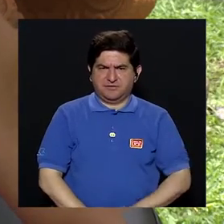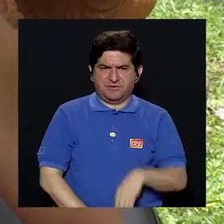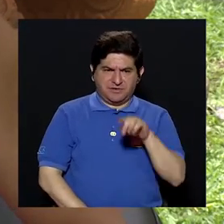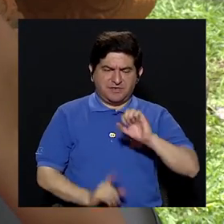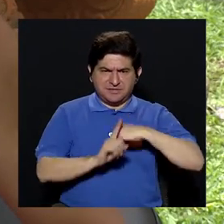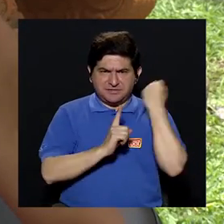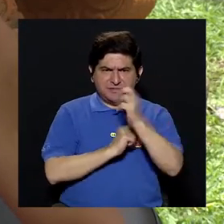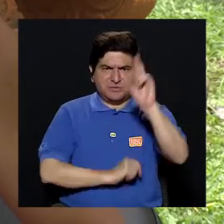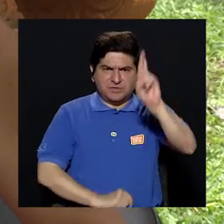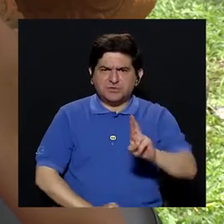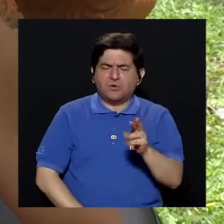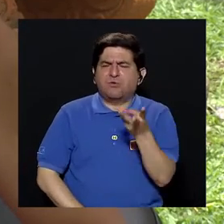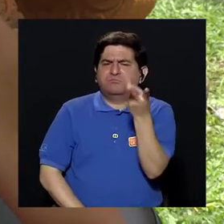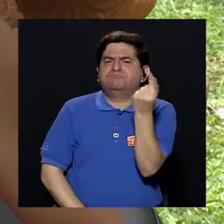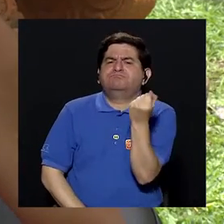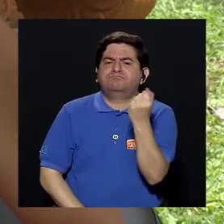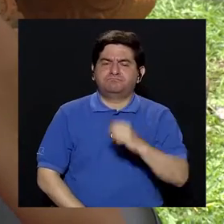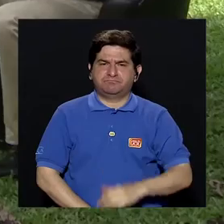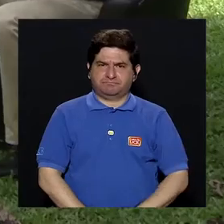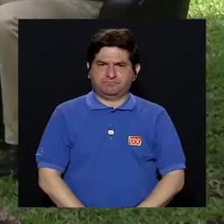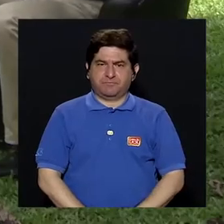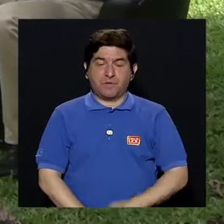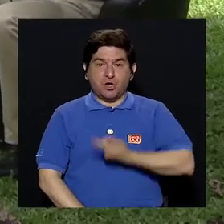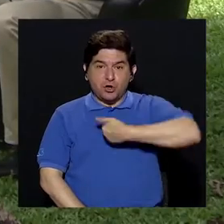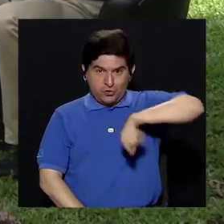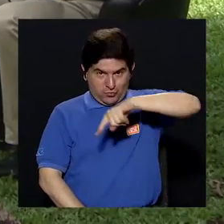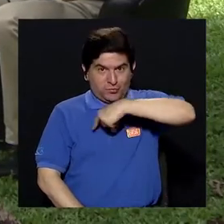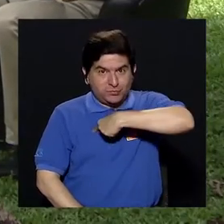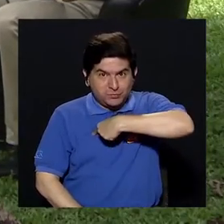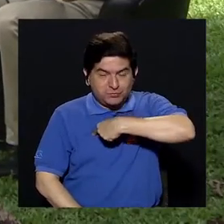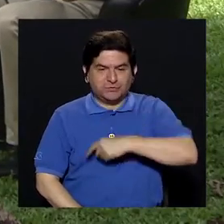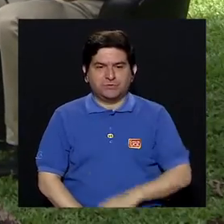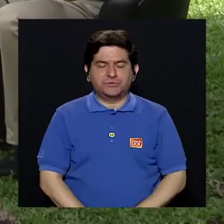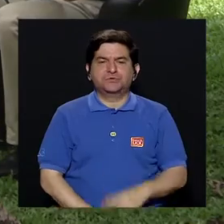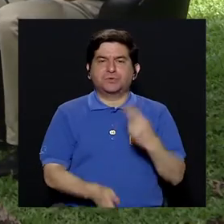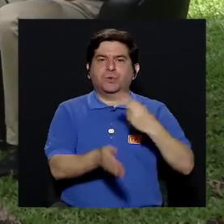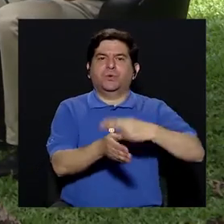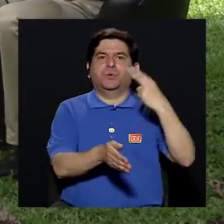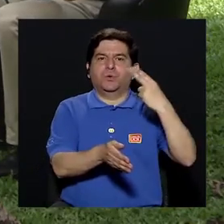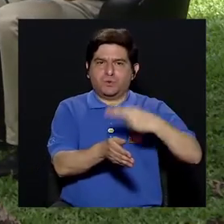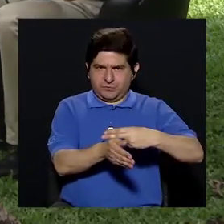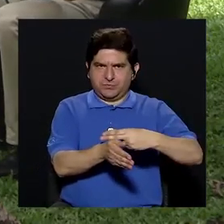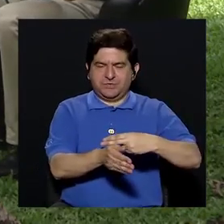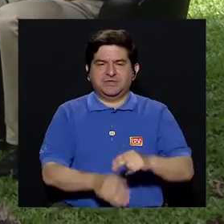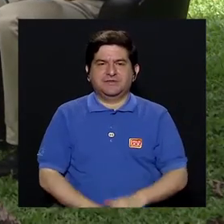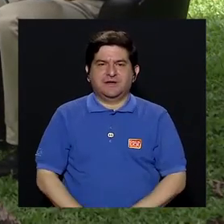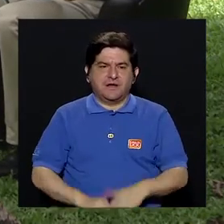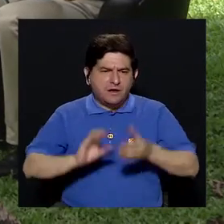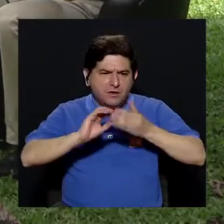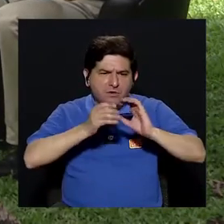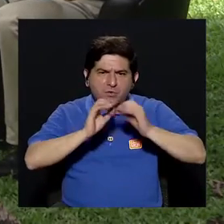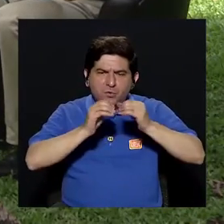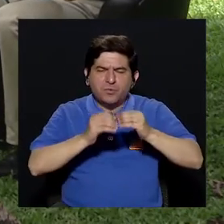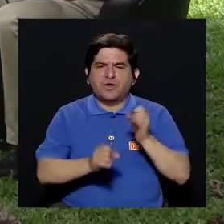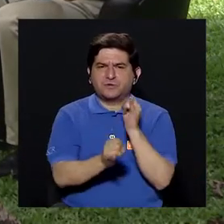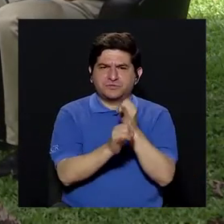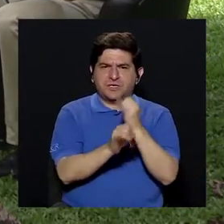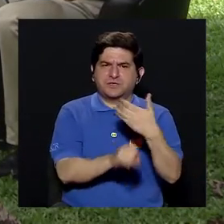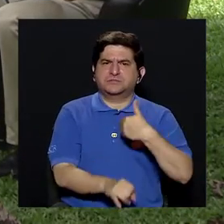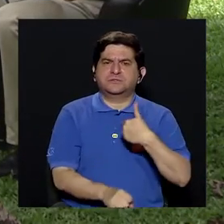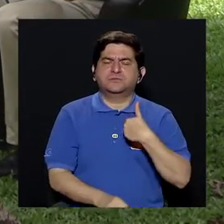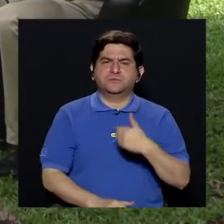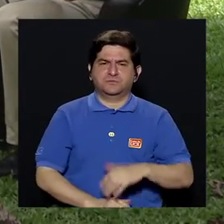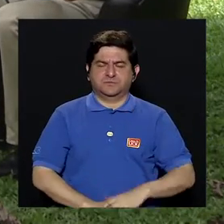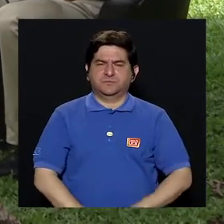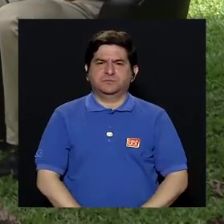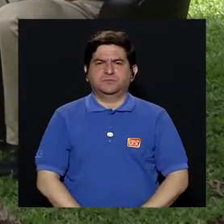de tránsito en Costa Rica? Bueno, nosotros en el hospital, los datos que manejamos en el instituto,